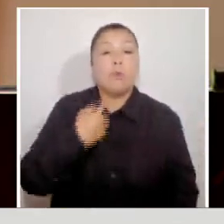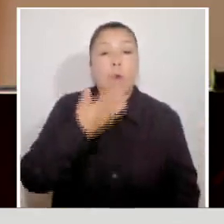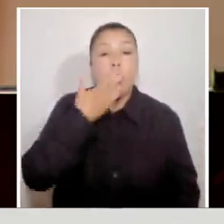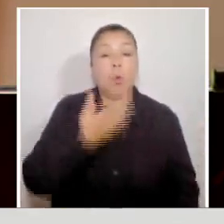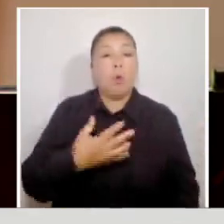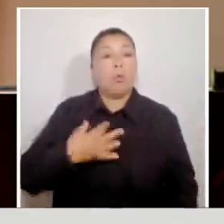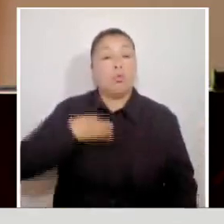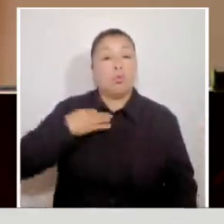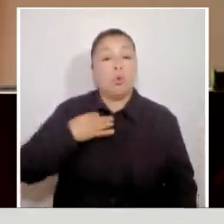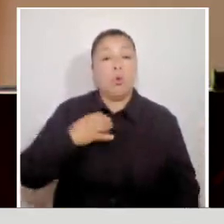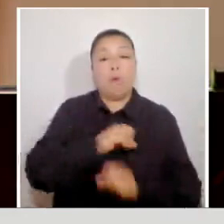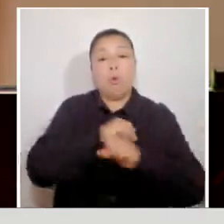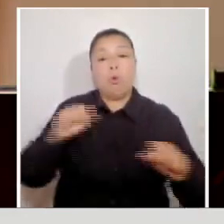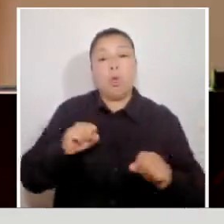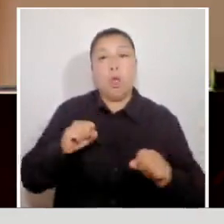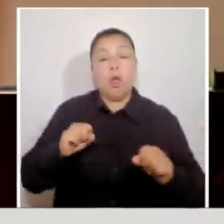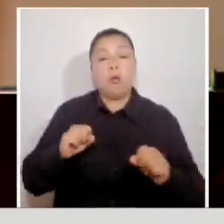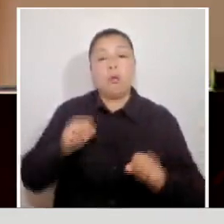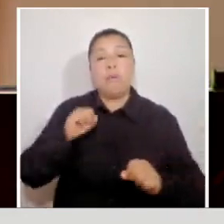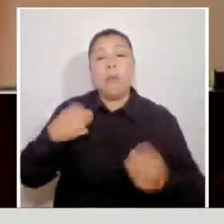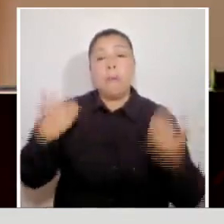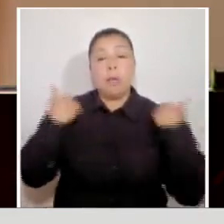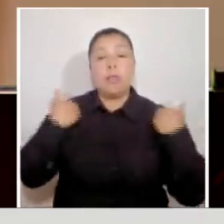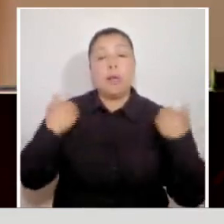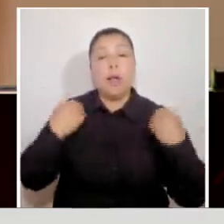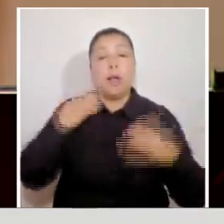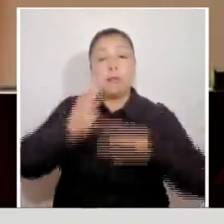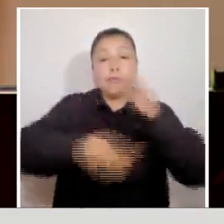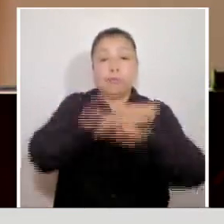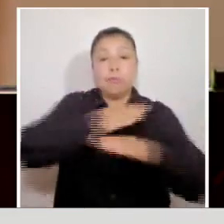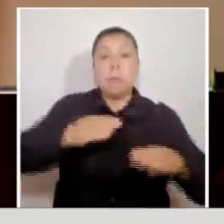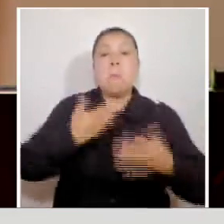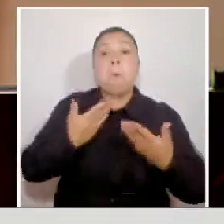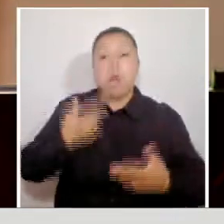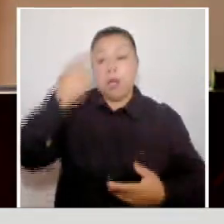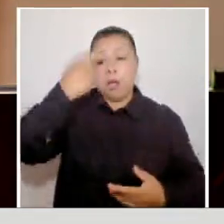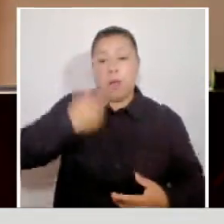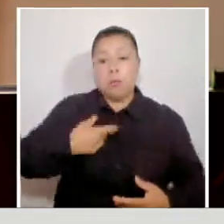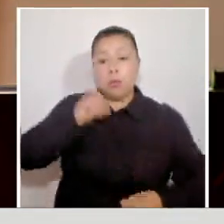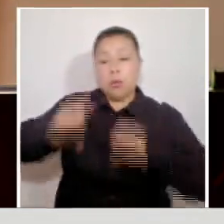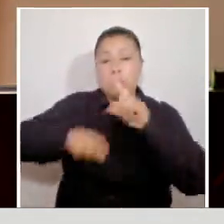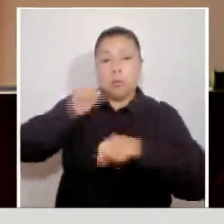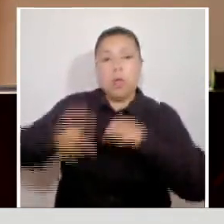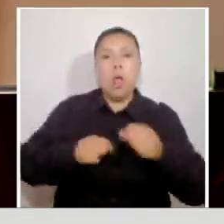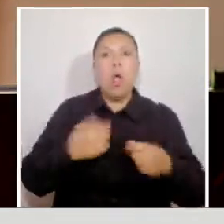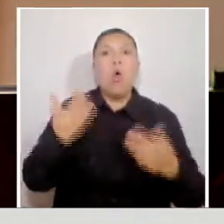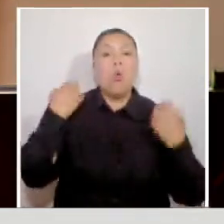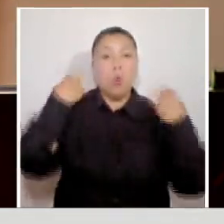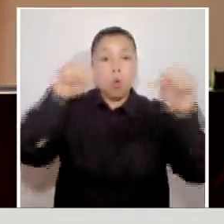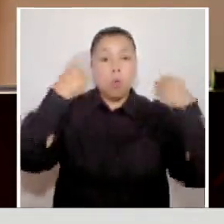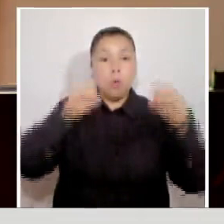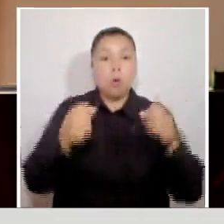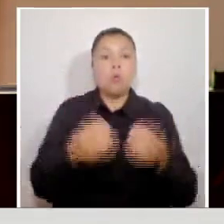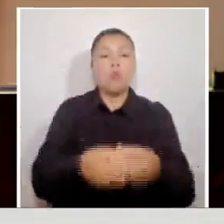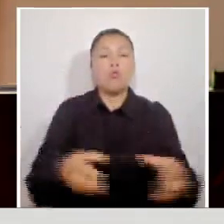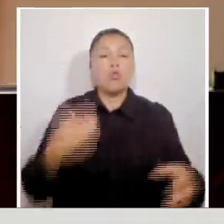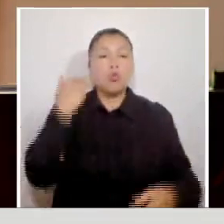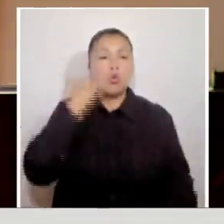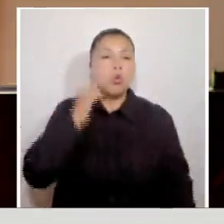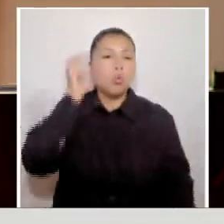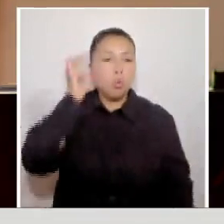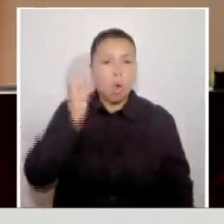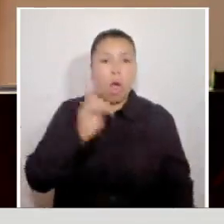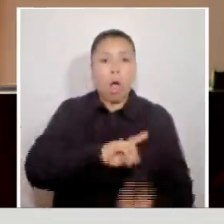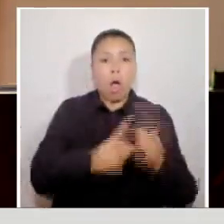para defenderse este deporte muy importante en la vida de miles y miles de niños de nuestro país que les ha cambiado sus vidas